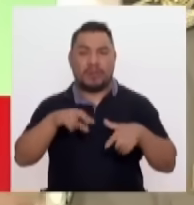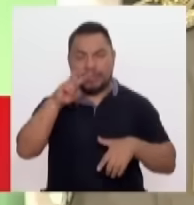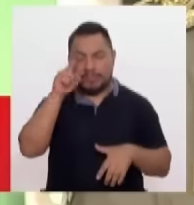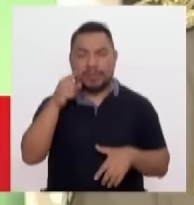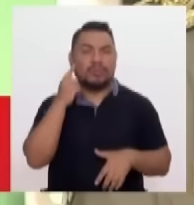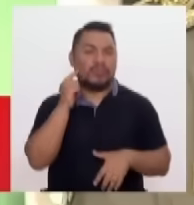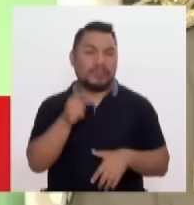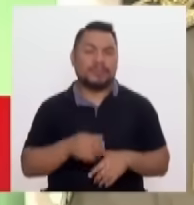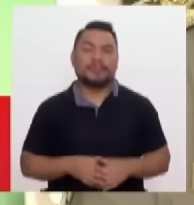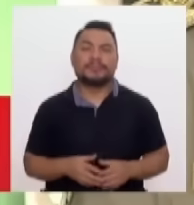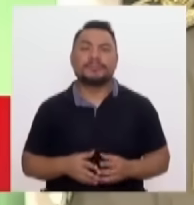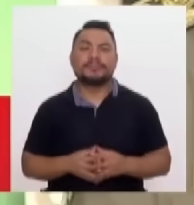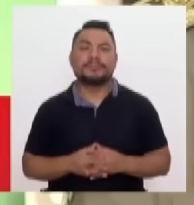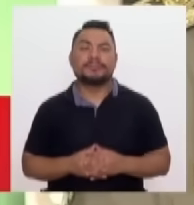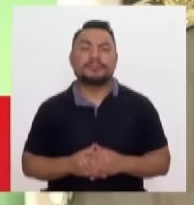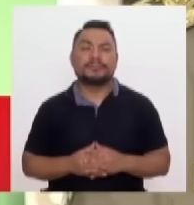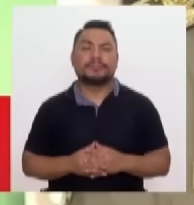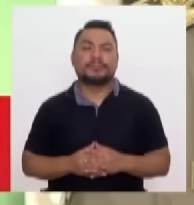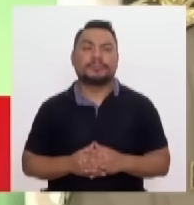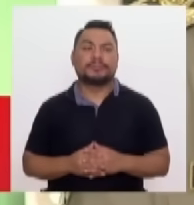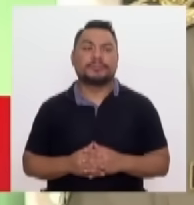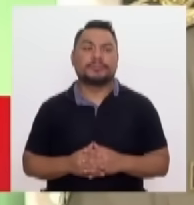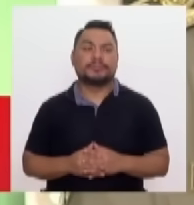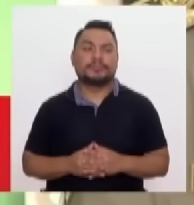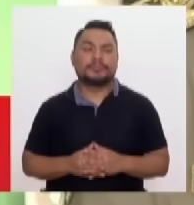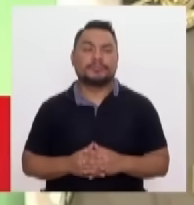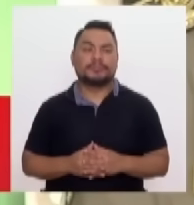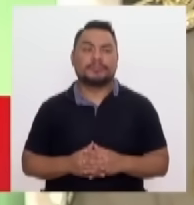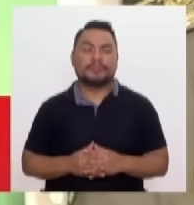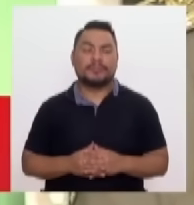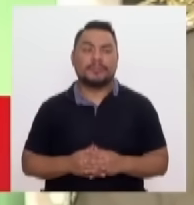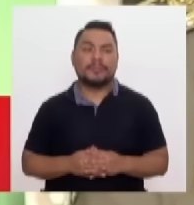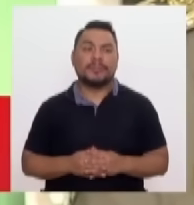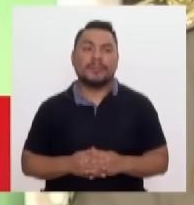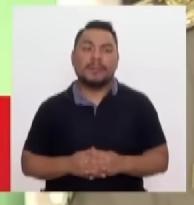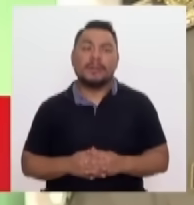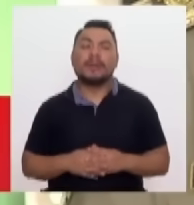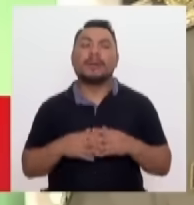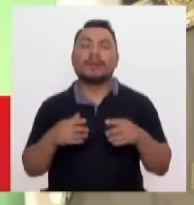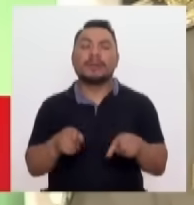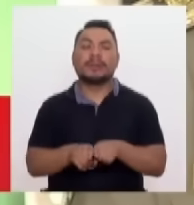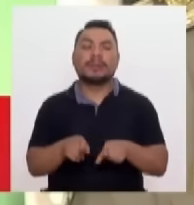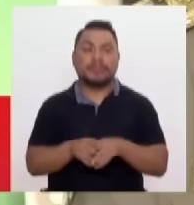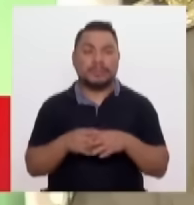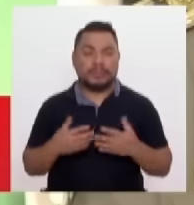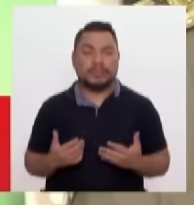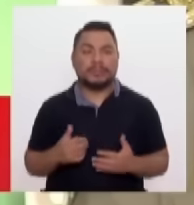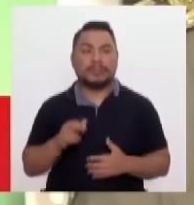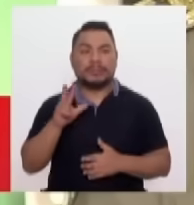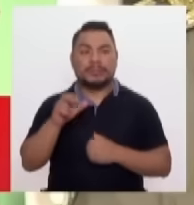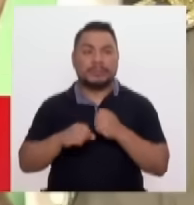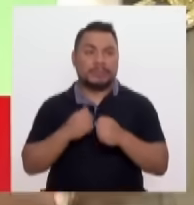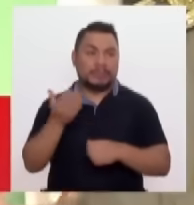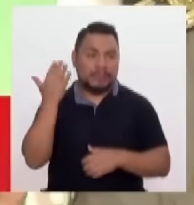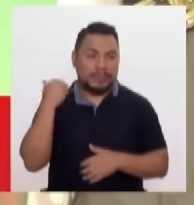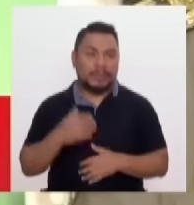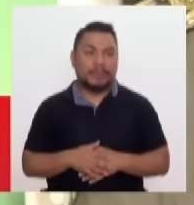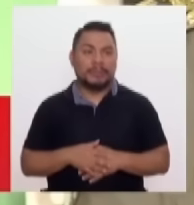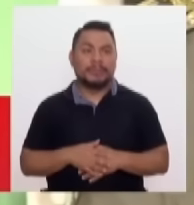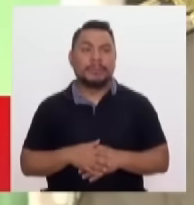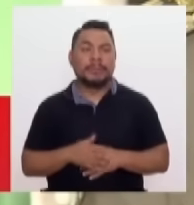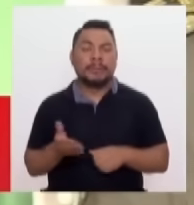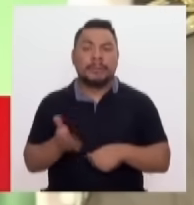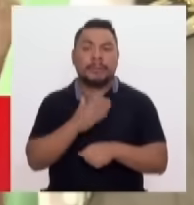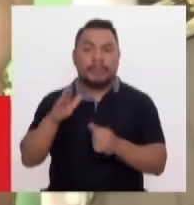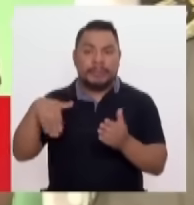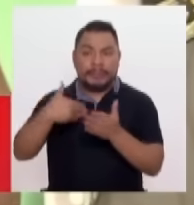general Arriola. Peruanos, o sea, a tres connacionales peruanos, y también hace tres años, que antes que llegaran